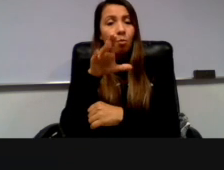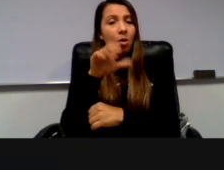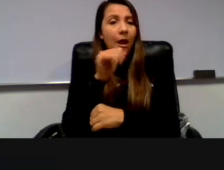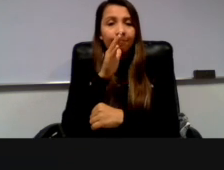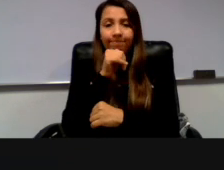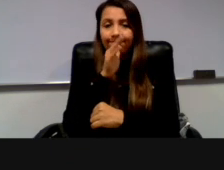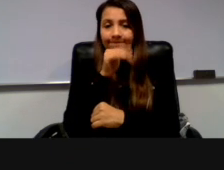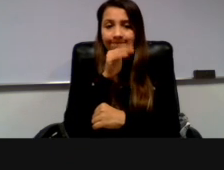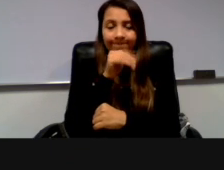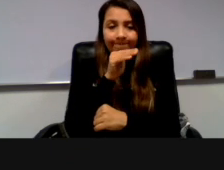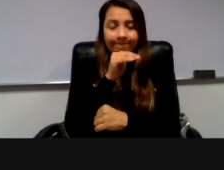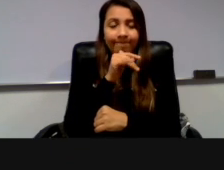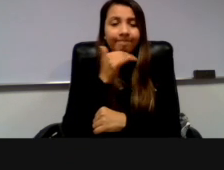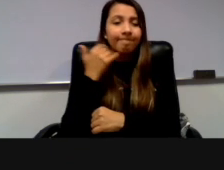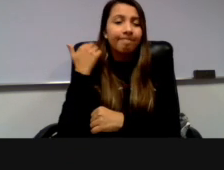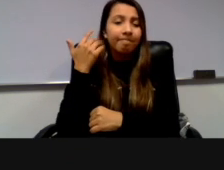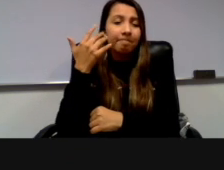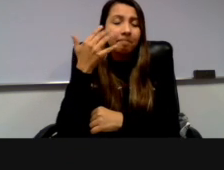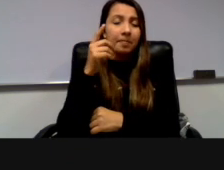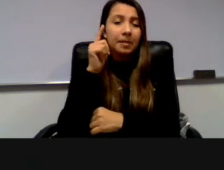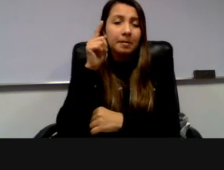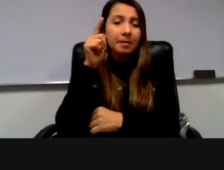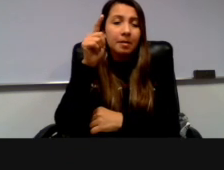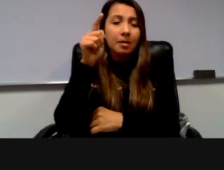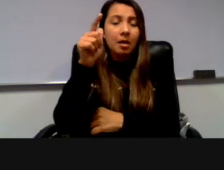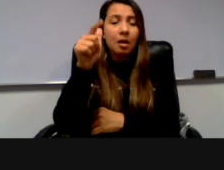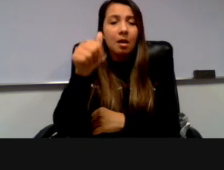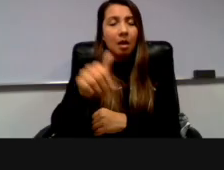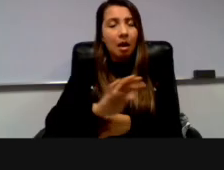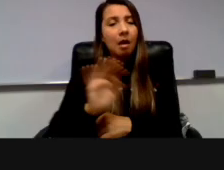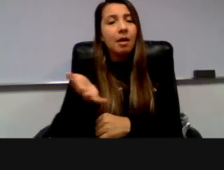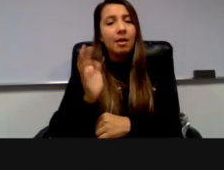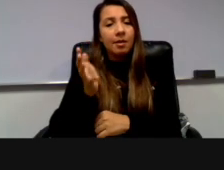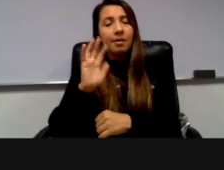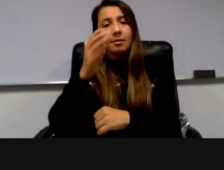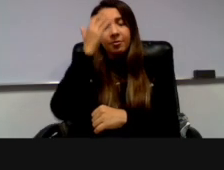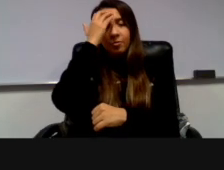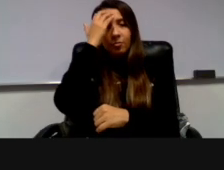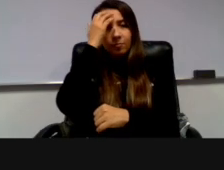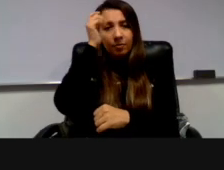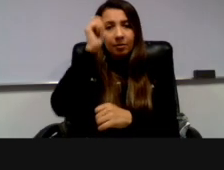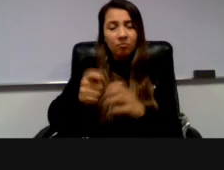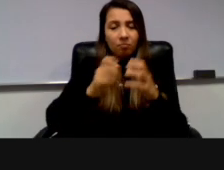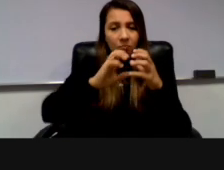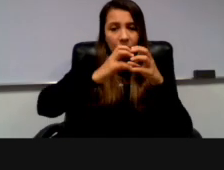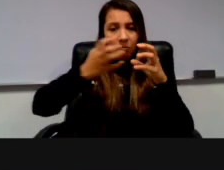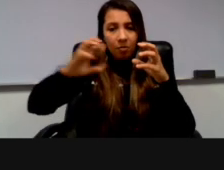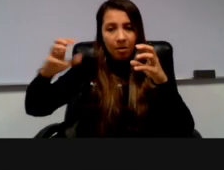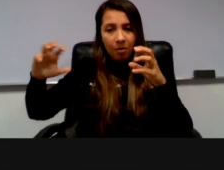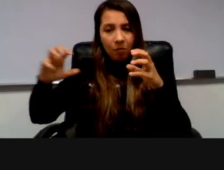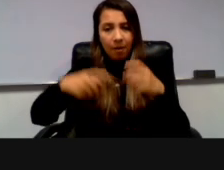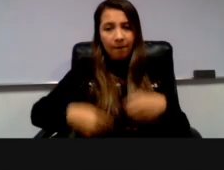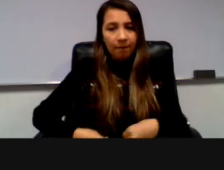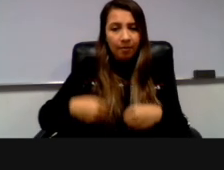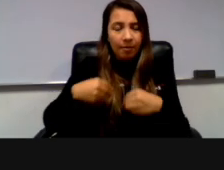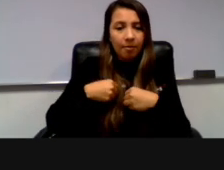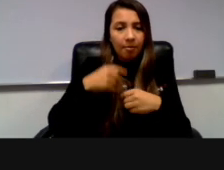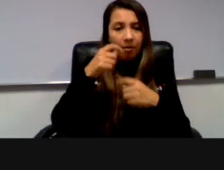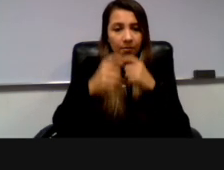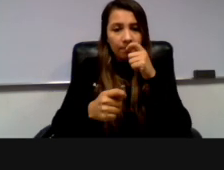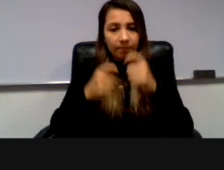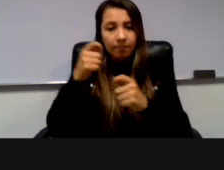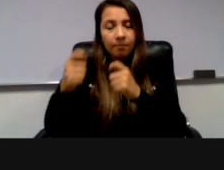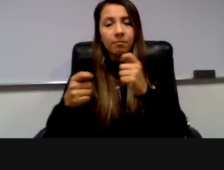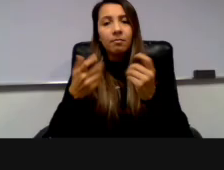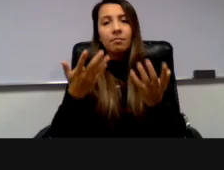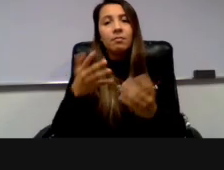hasta que pues tuvimos un conocimiento más profundo de la naturaleza molecular de la vida. Y entonces, pues me traigo aquí